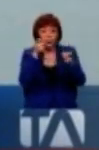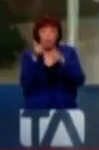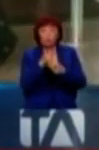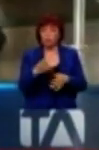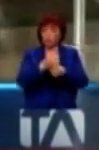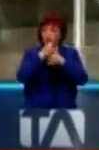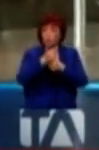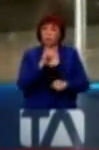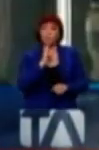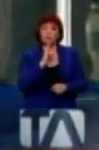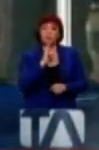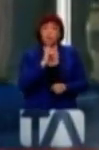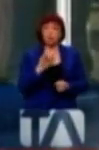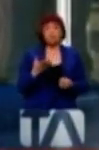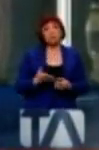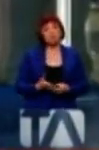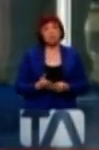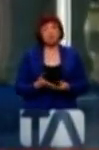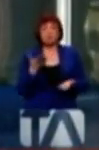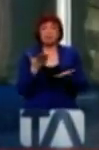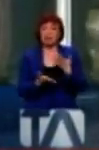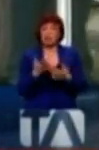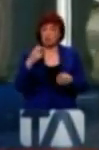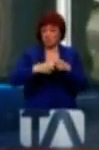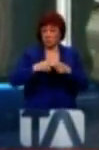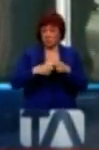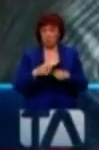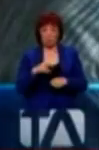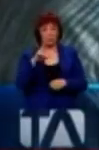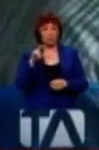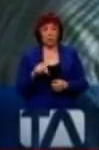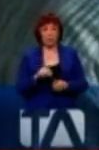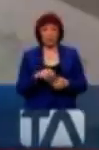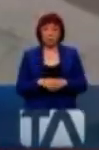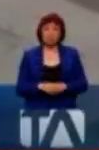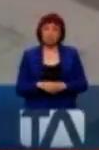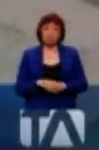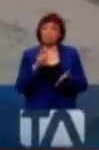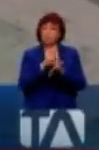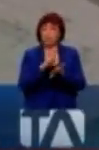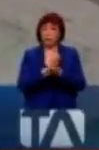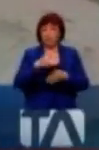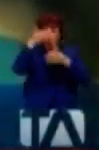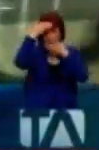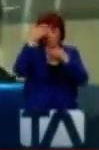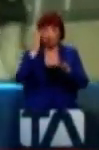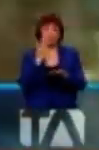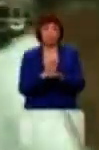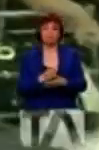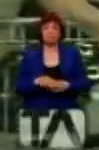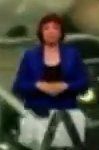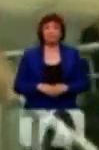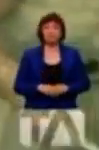Estados Unidos y de esa forma evitar posibles actos de interferencia ilícita y o terrorismo. Joana